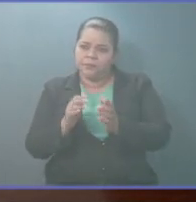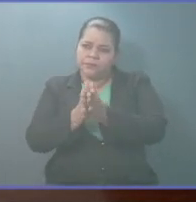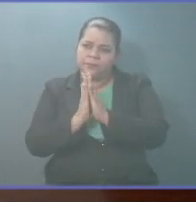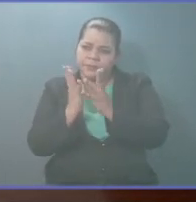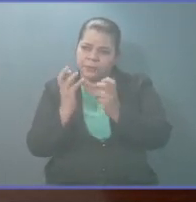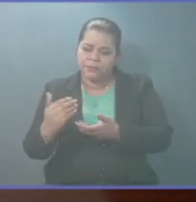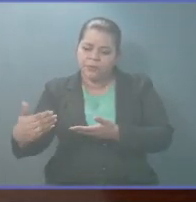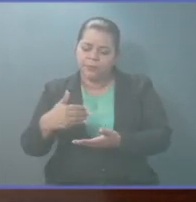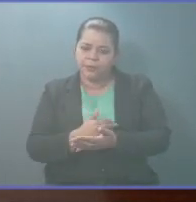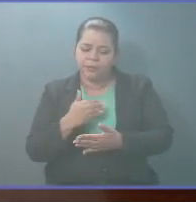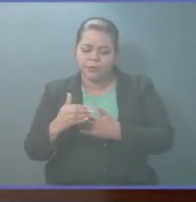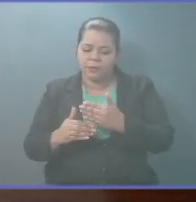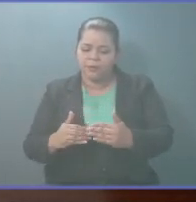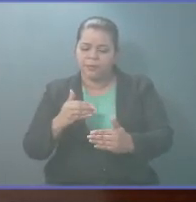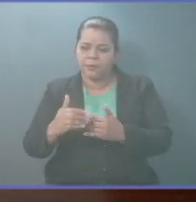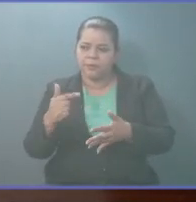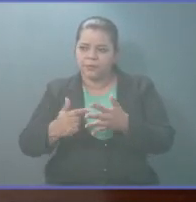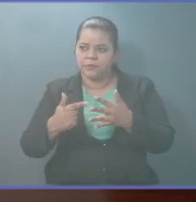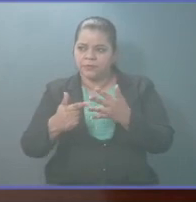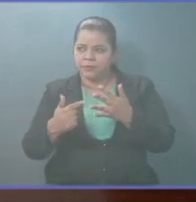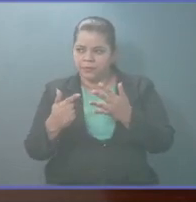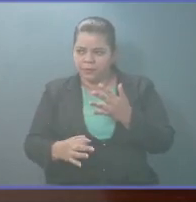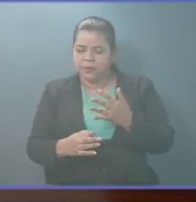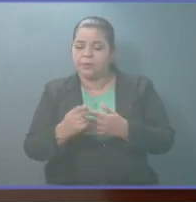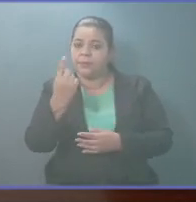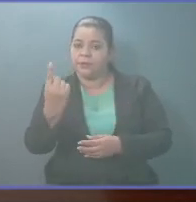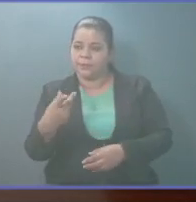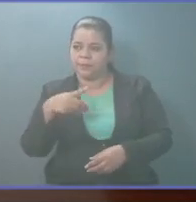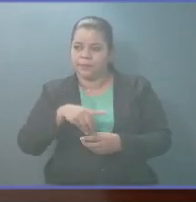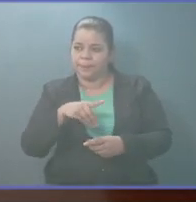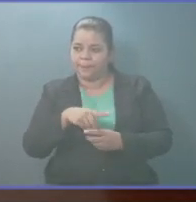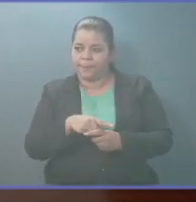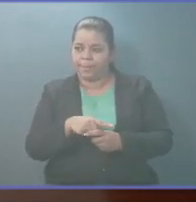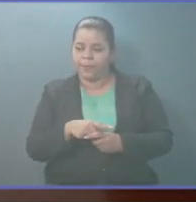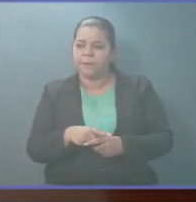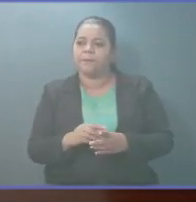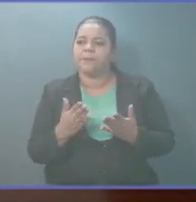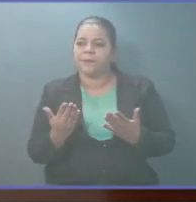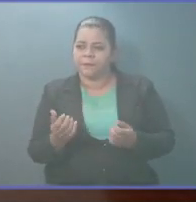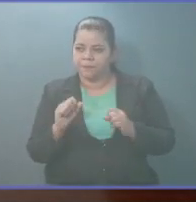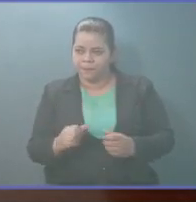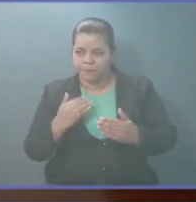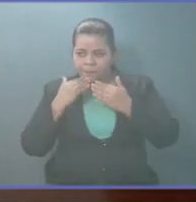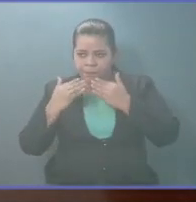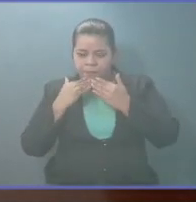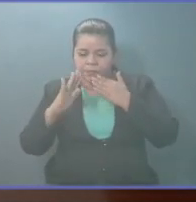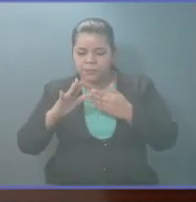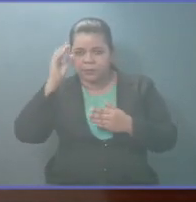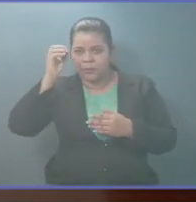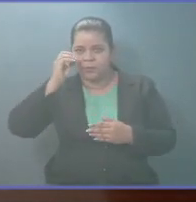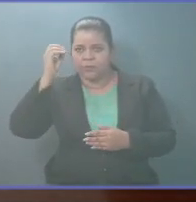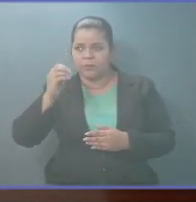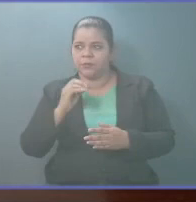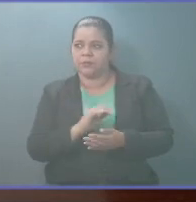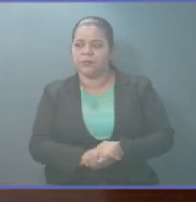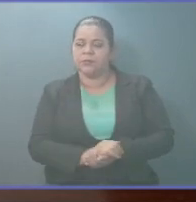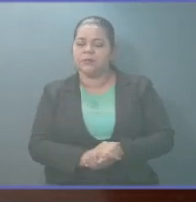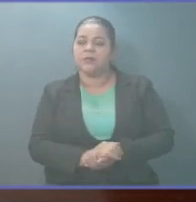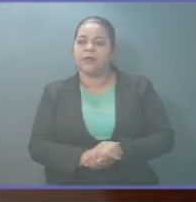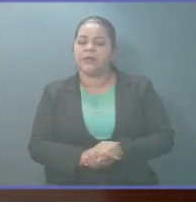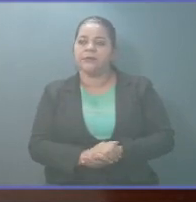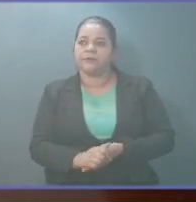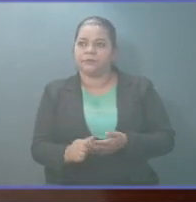tiene ningún sentido este artículo, o sea, pero por el procedimiento, los que estén de acuerdo en no aceptar esta observación